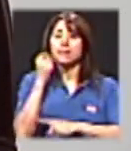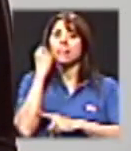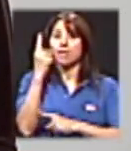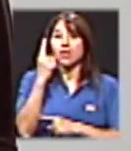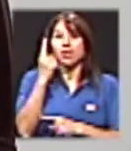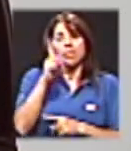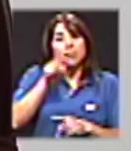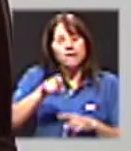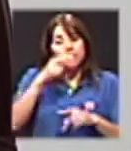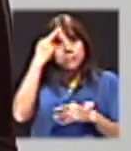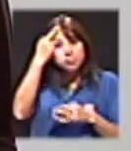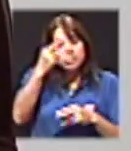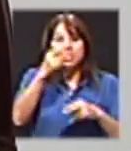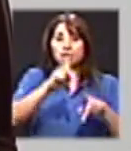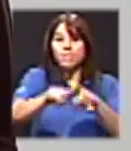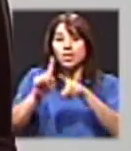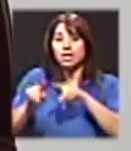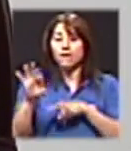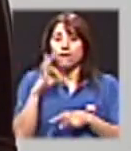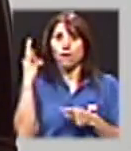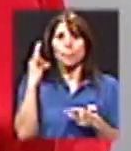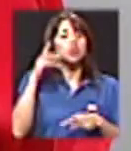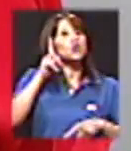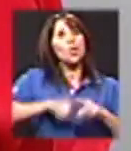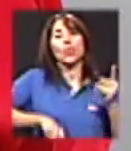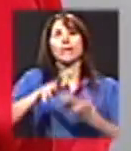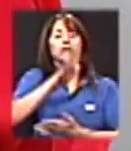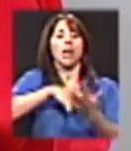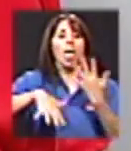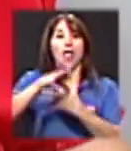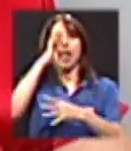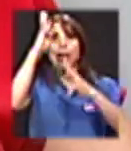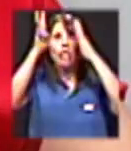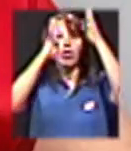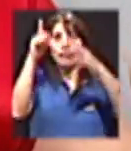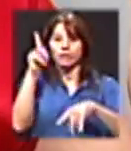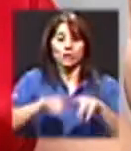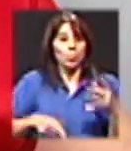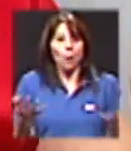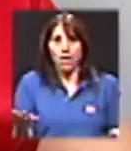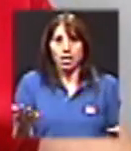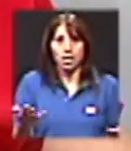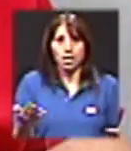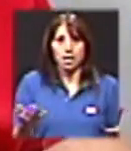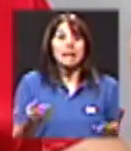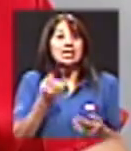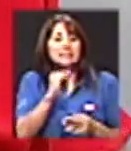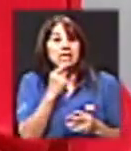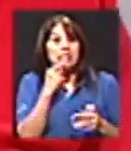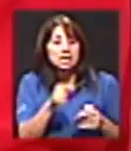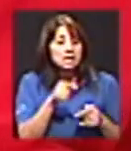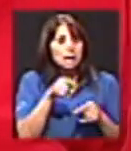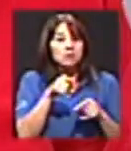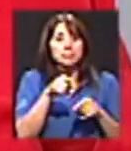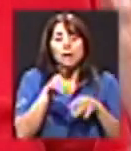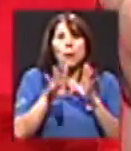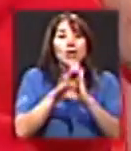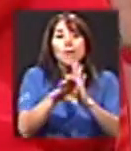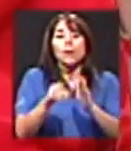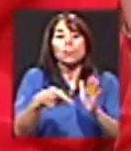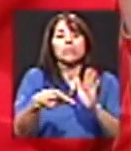todos podemos vivir a lo loco y hacer lo que se nos ocurra. O sea, si no se puede pasar por aquí, no se puede pasar por aquí, punto.